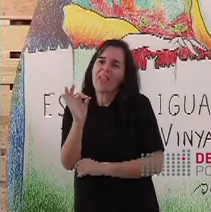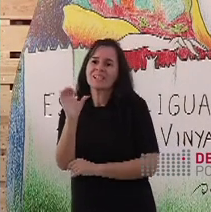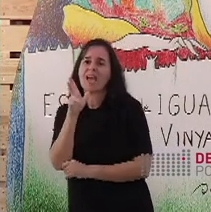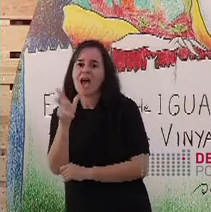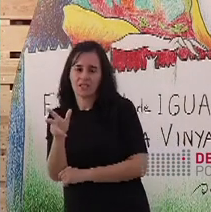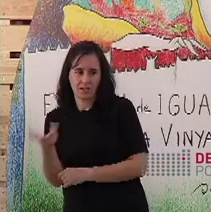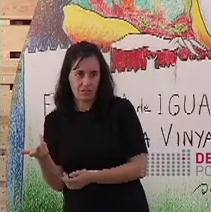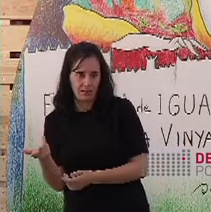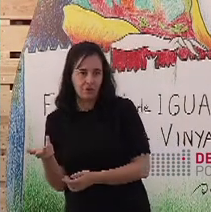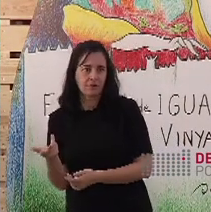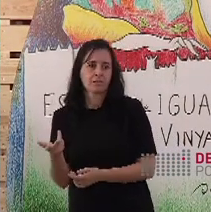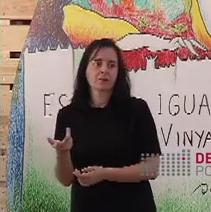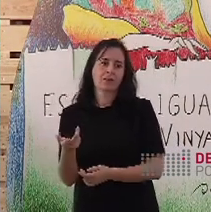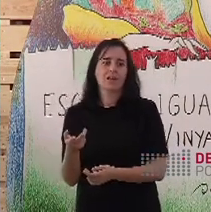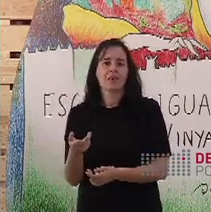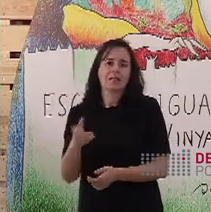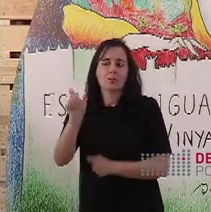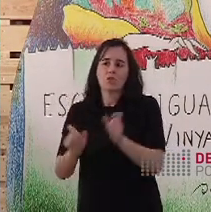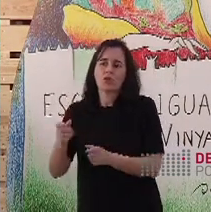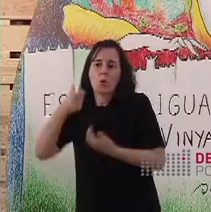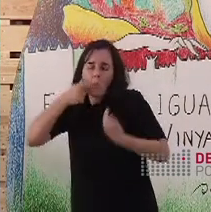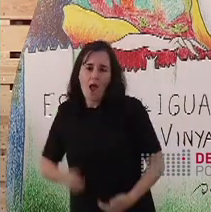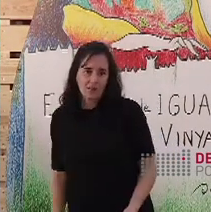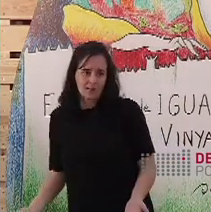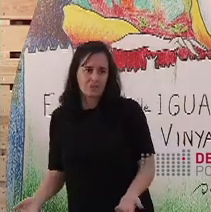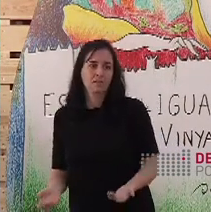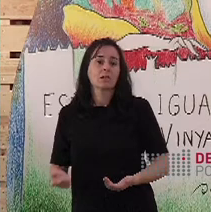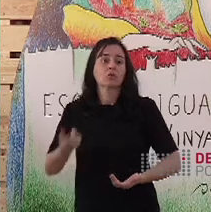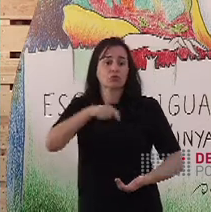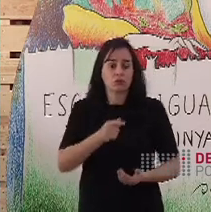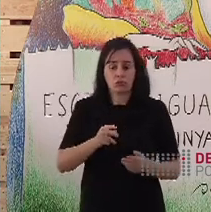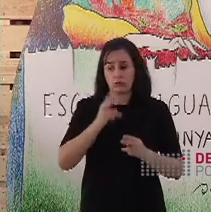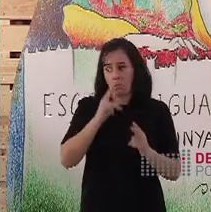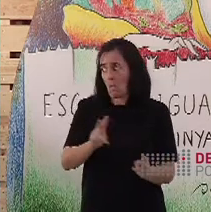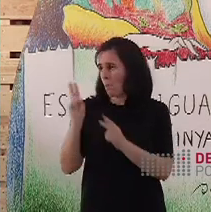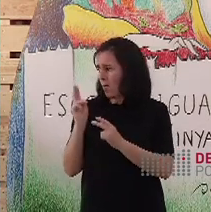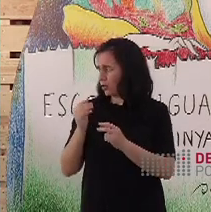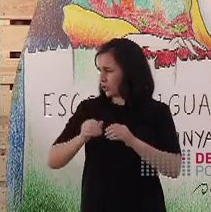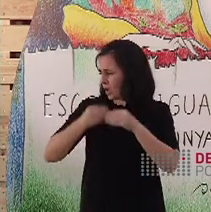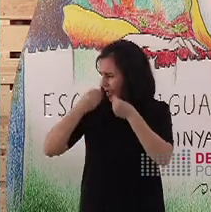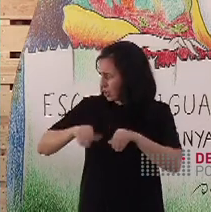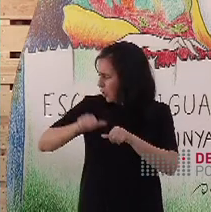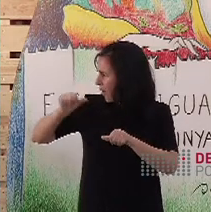documentos internacionales, efectivamente, cando se fai revisión histórica de onde veu toda esta